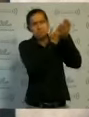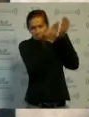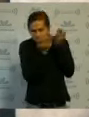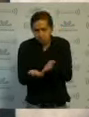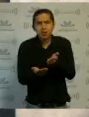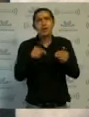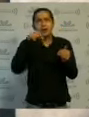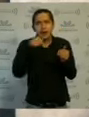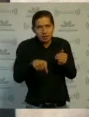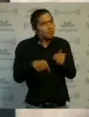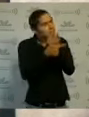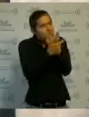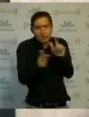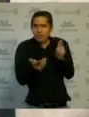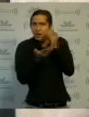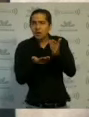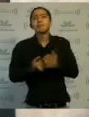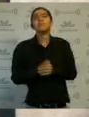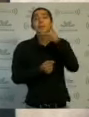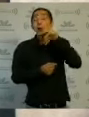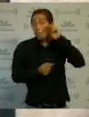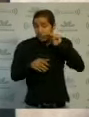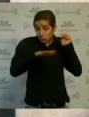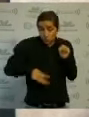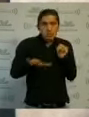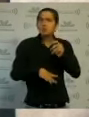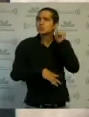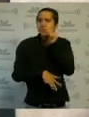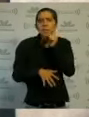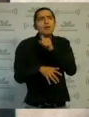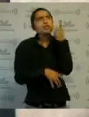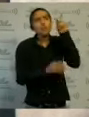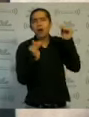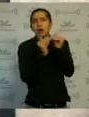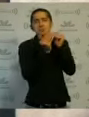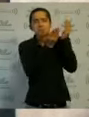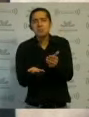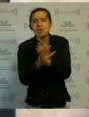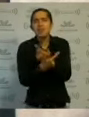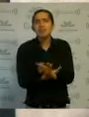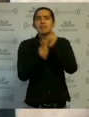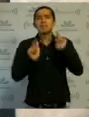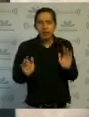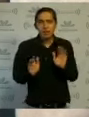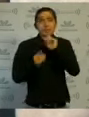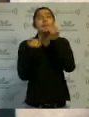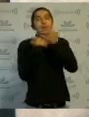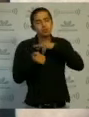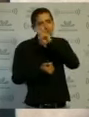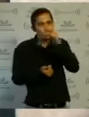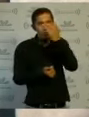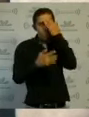brazos abiertos. Michoacán siempre será su casa y siempre les reconoceremos